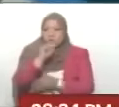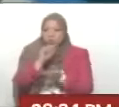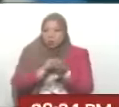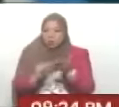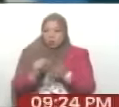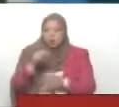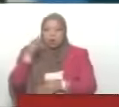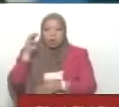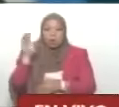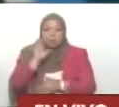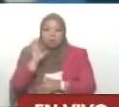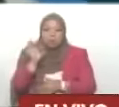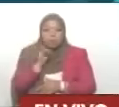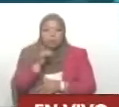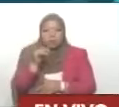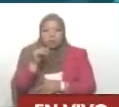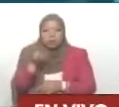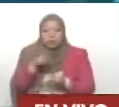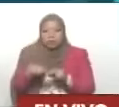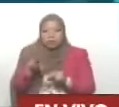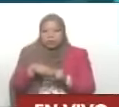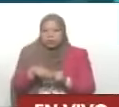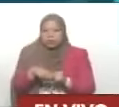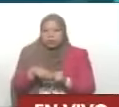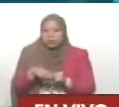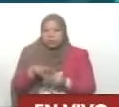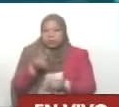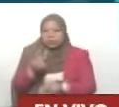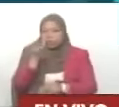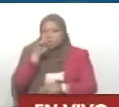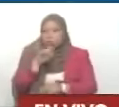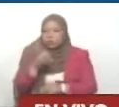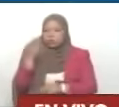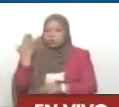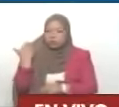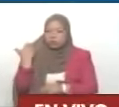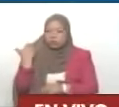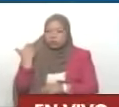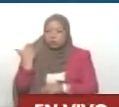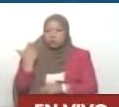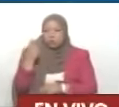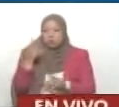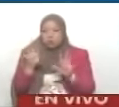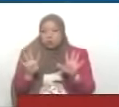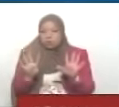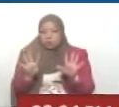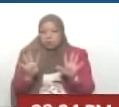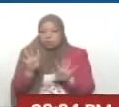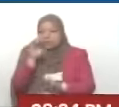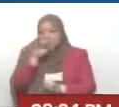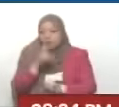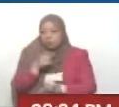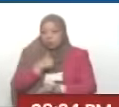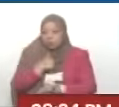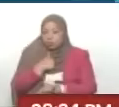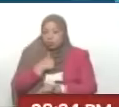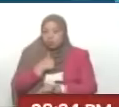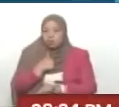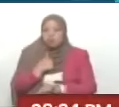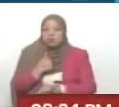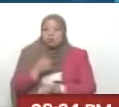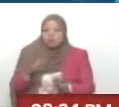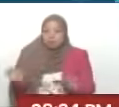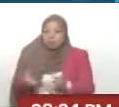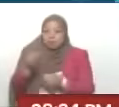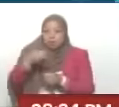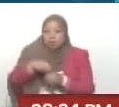para niños. ¿A esa edad ya? No, hace 2 años. Hace 2 años. Yo teniendo 9 años. Y ella dijo, vamos a